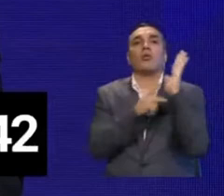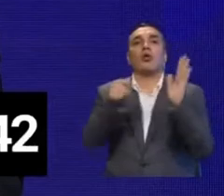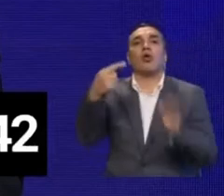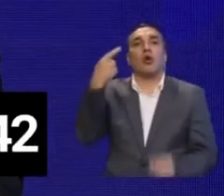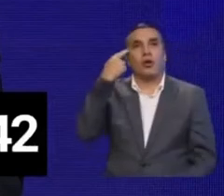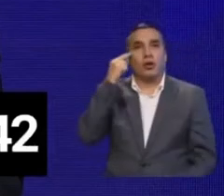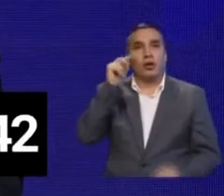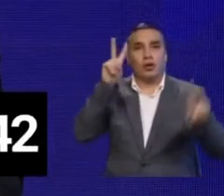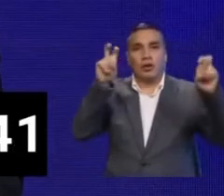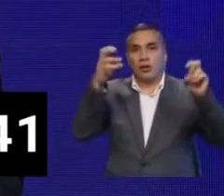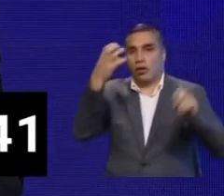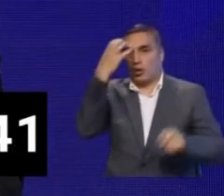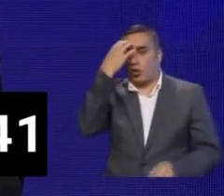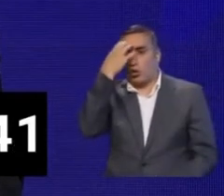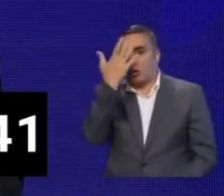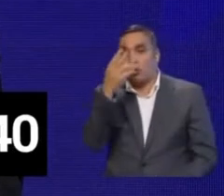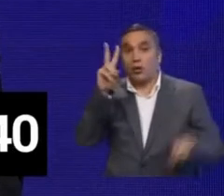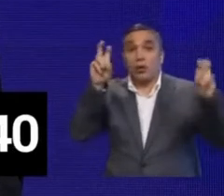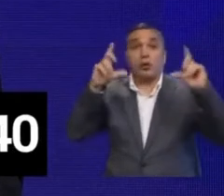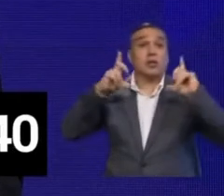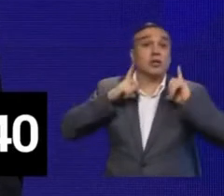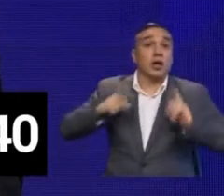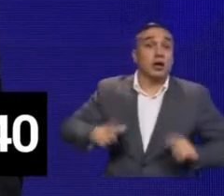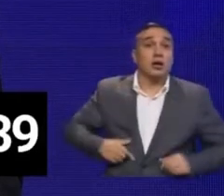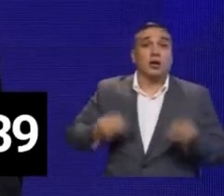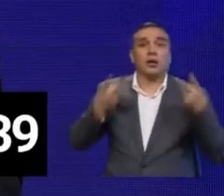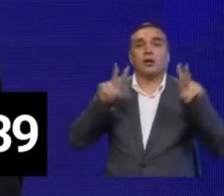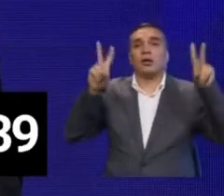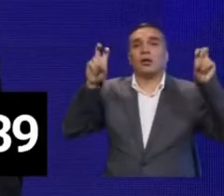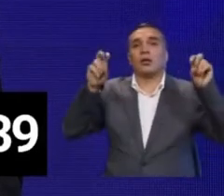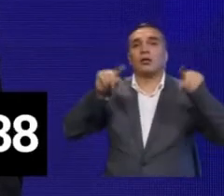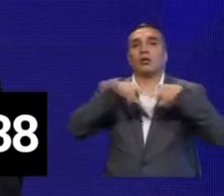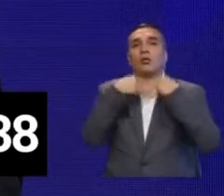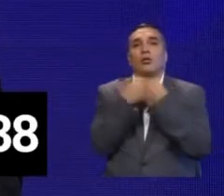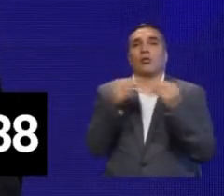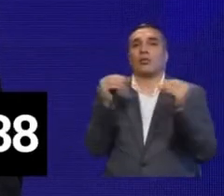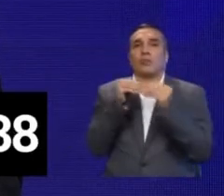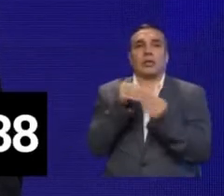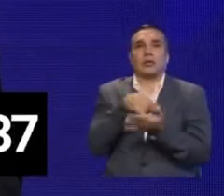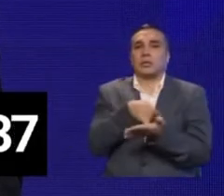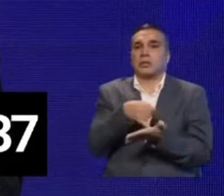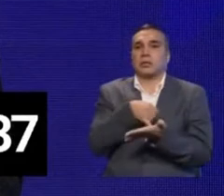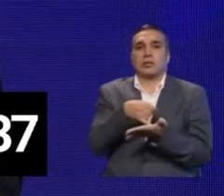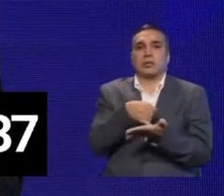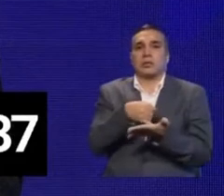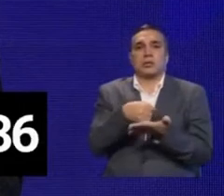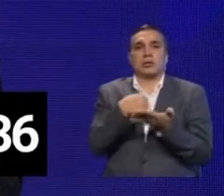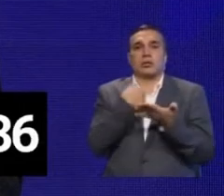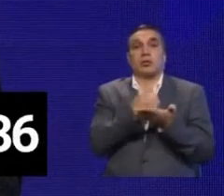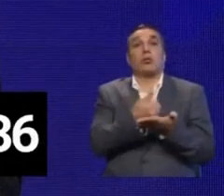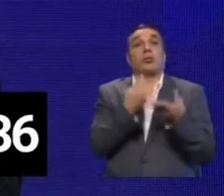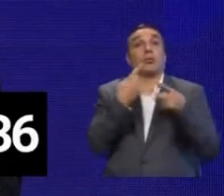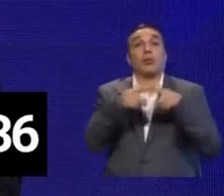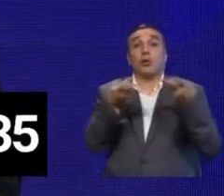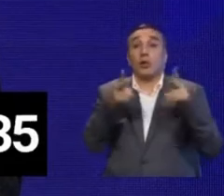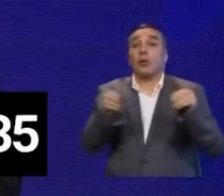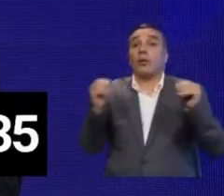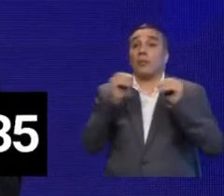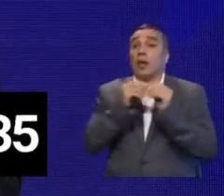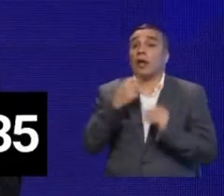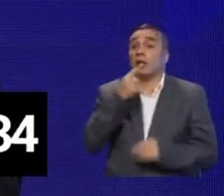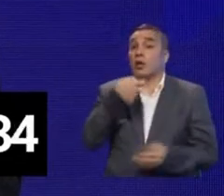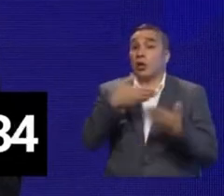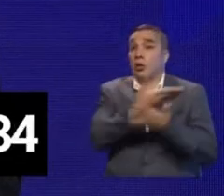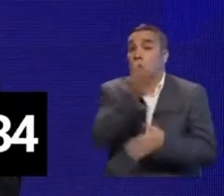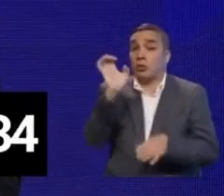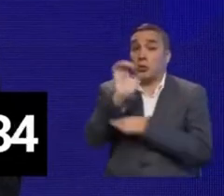en materia de educación, en materia de salud y en materia de grupos vulnerables. Pero les quiero decir, finalmente, ecuatorianos,